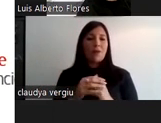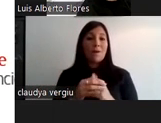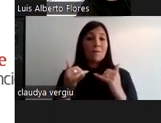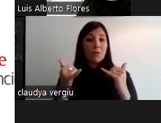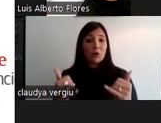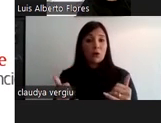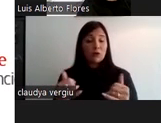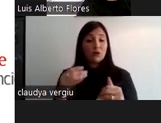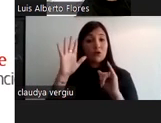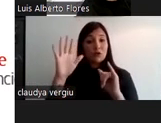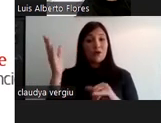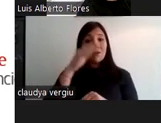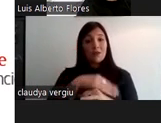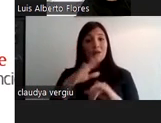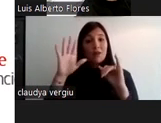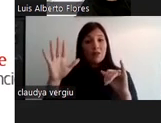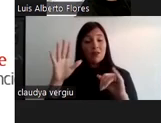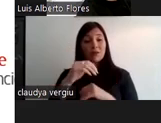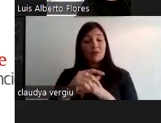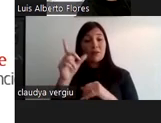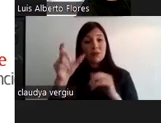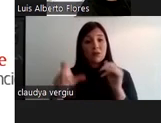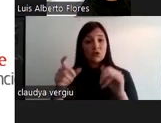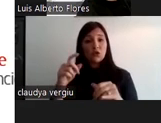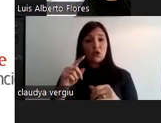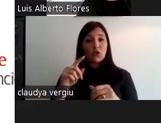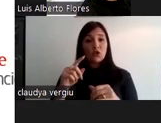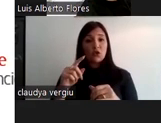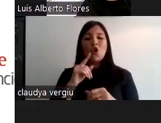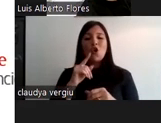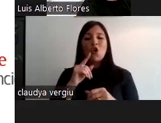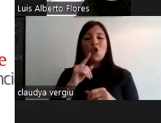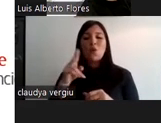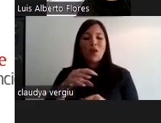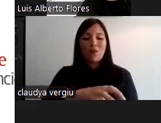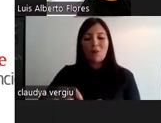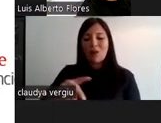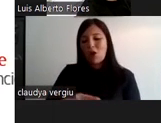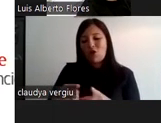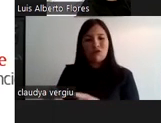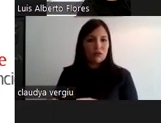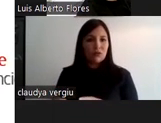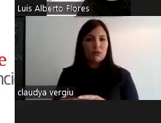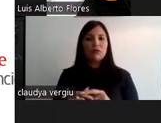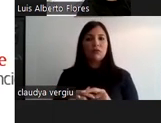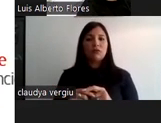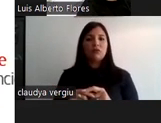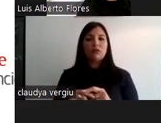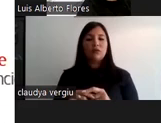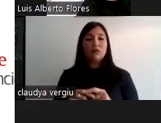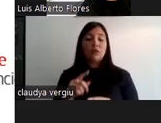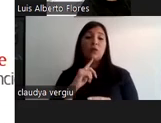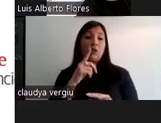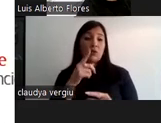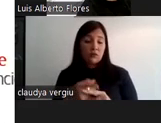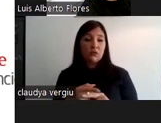seis de cada diez viajaría a un departamento no vecino No colindante a donde vive Cabe señalar como